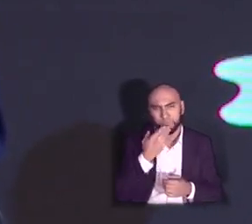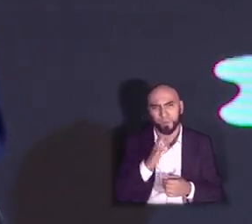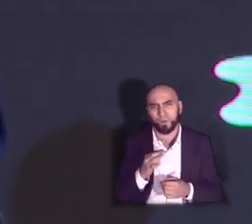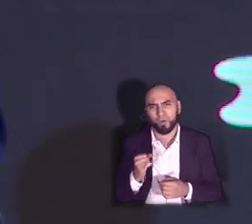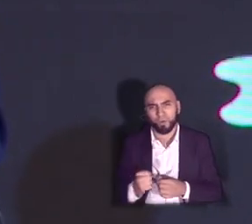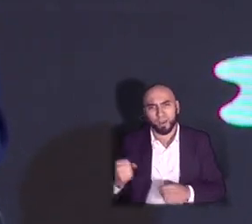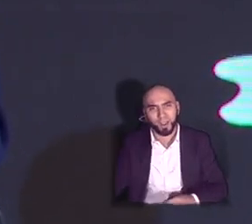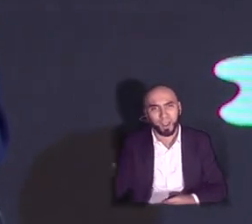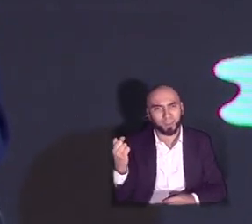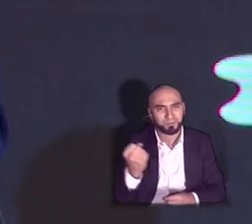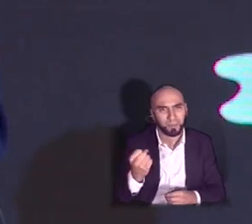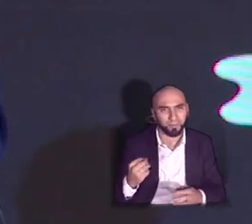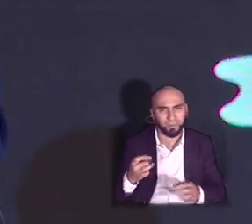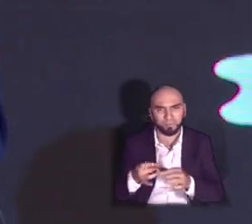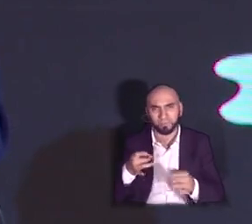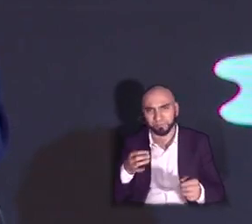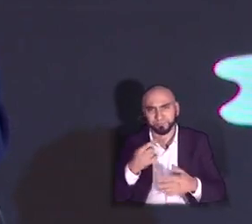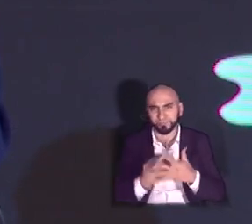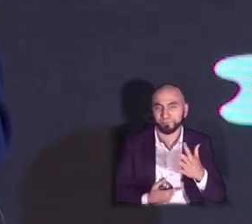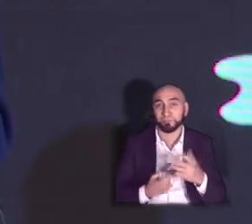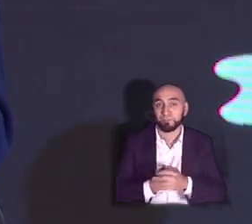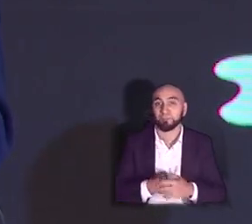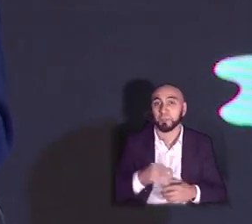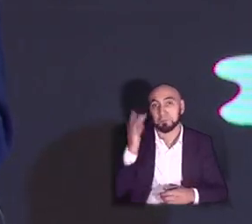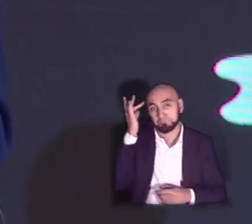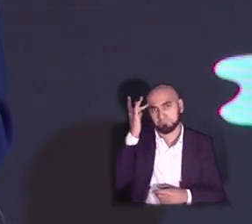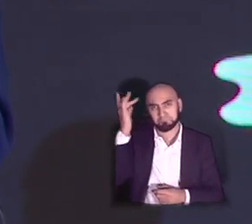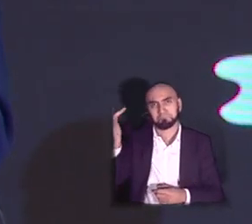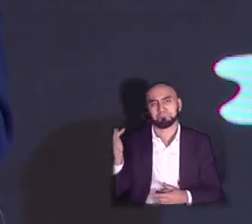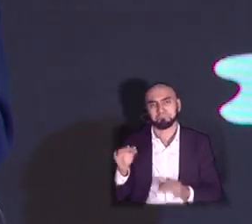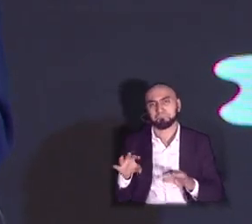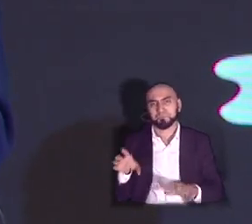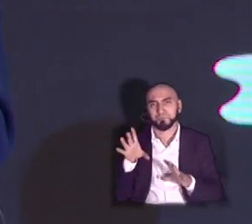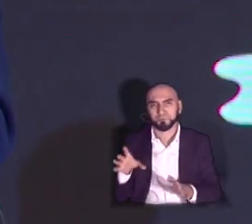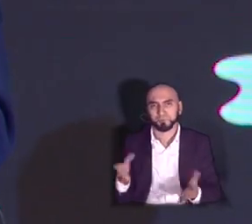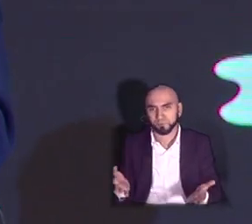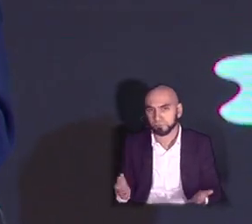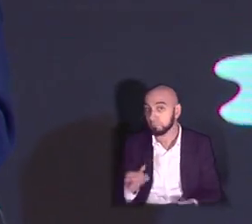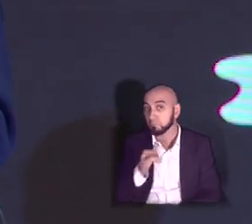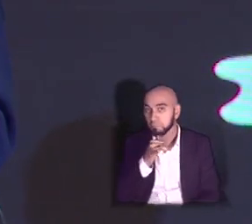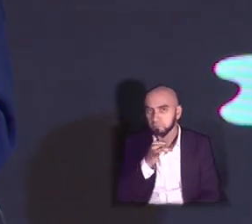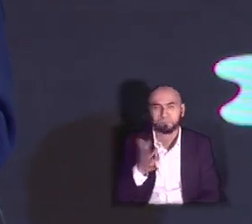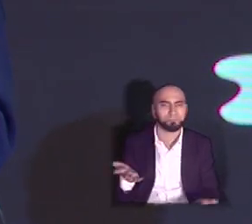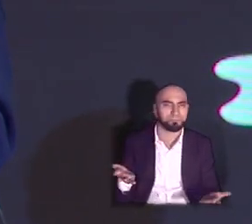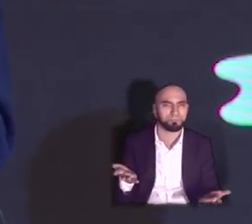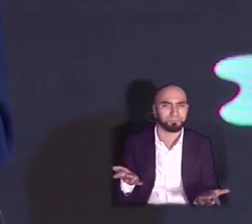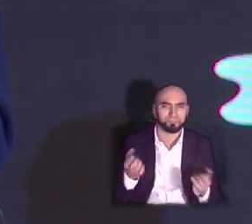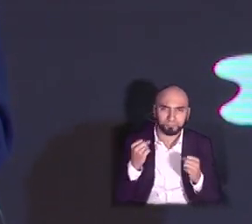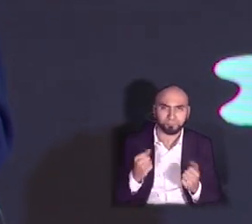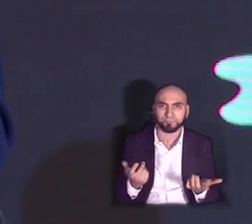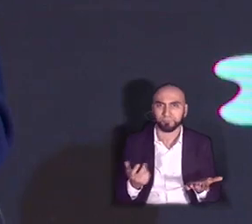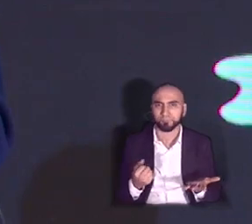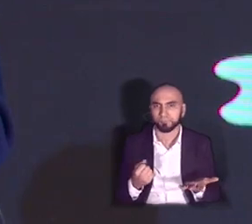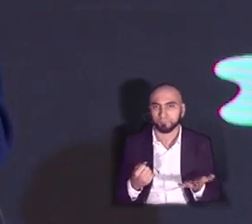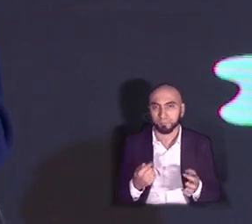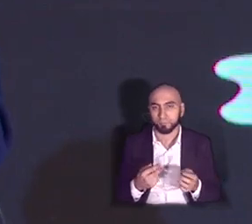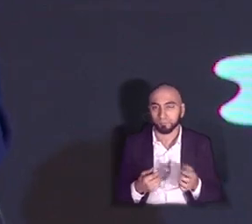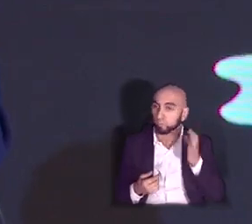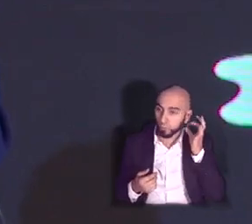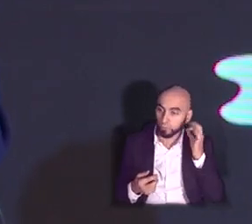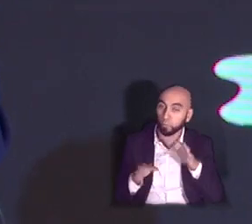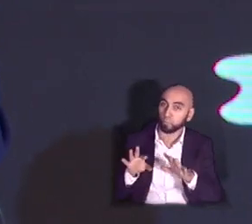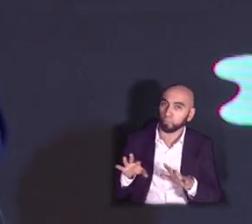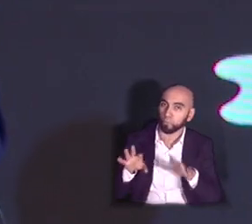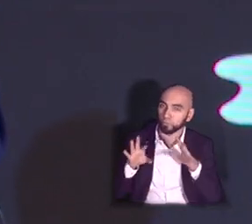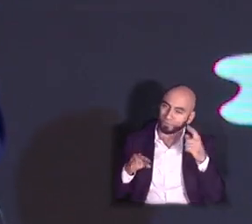eran mejores en reproducción. Quizás la inteligencia era atractiva al género opuesto. Quizás individuos con cerebros más grandes eran